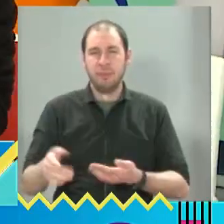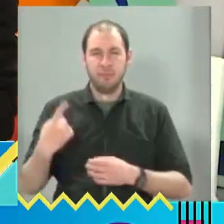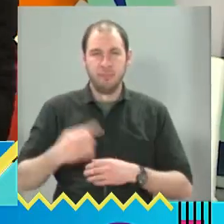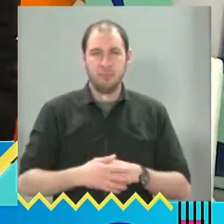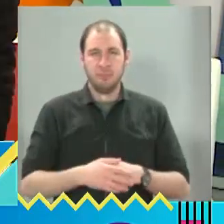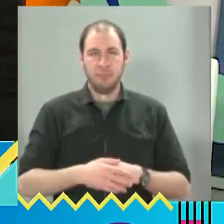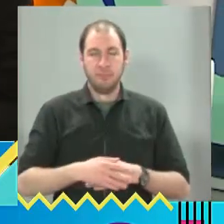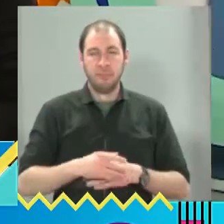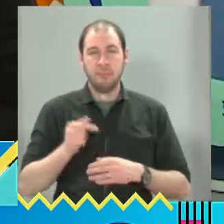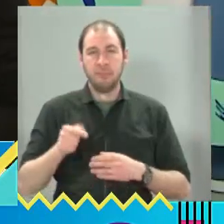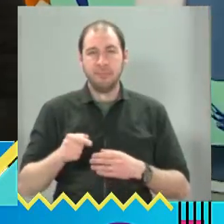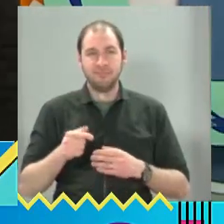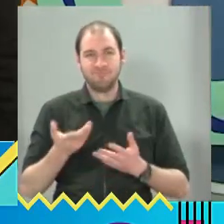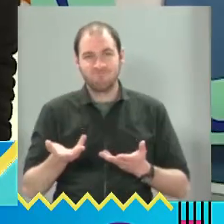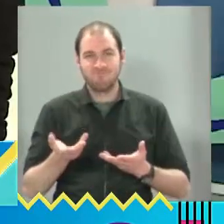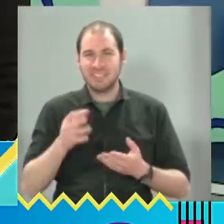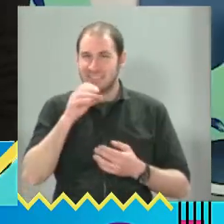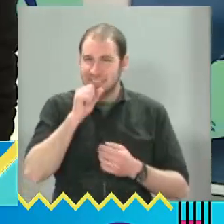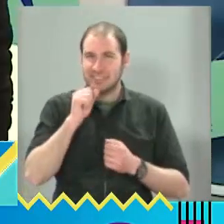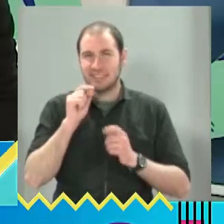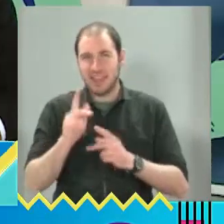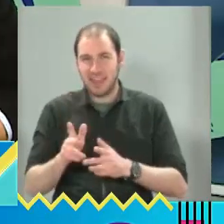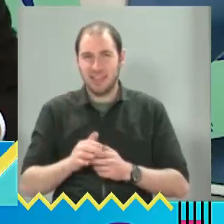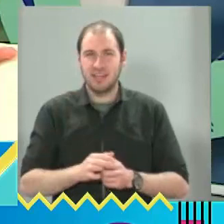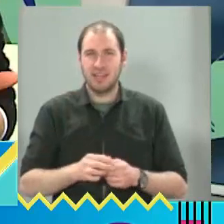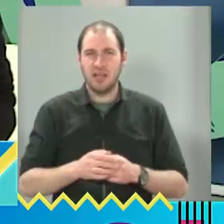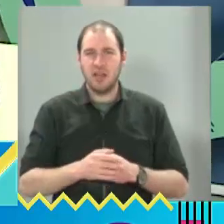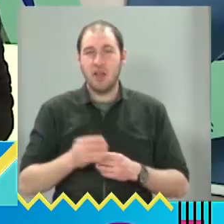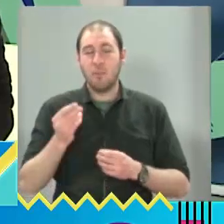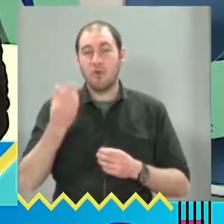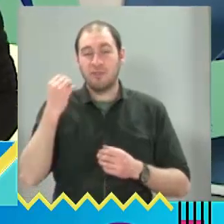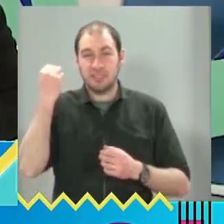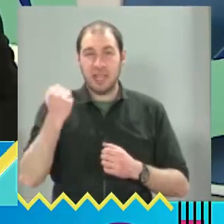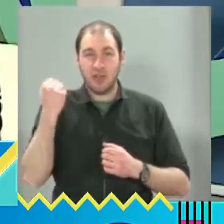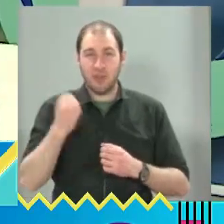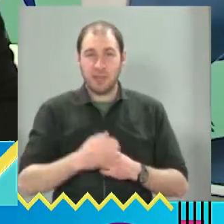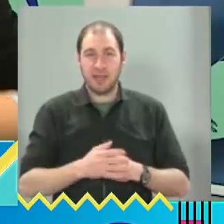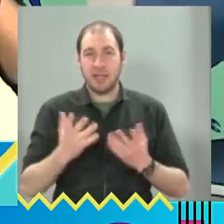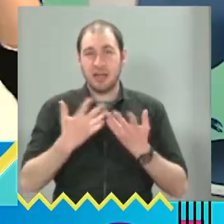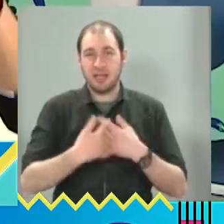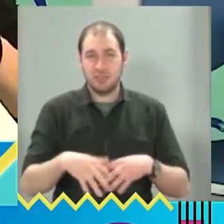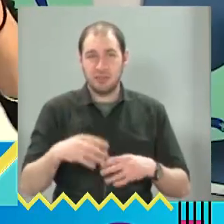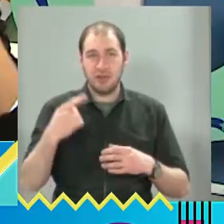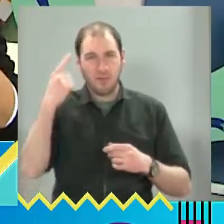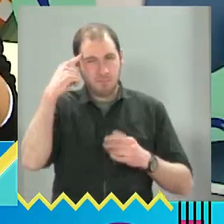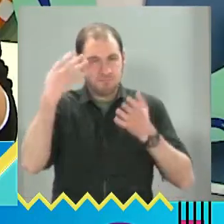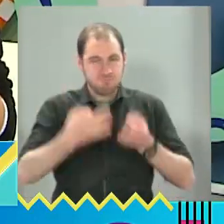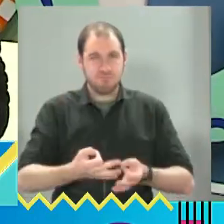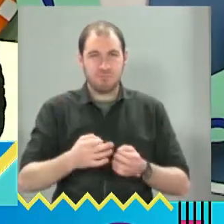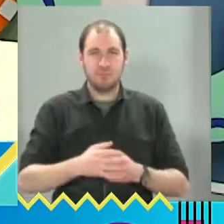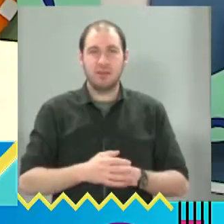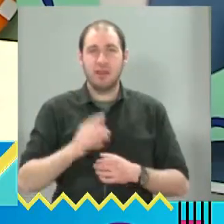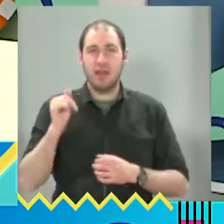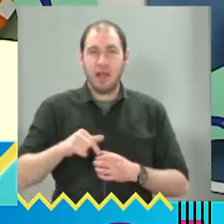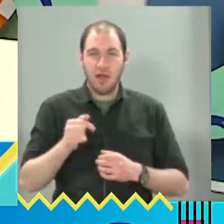Y para darles algún secretito quizás, como muchas veces la economía estuvo relacionada a una racionalidad estricta y